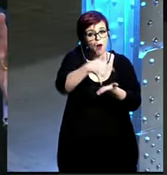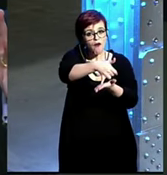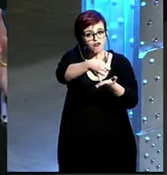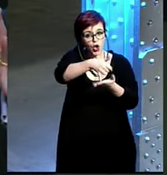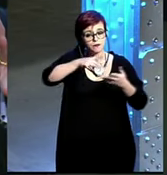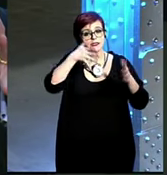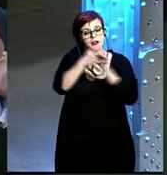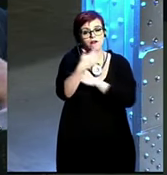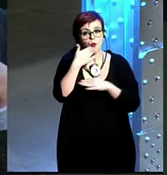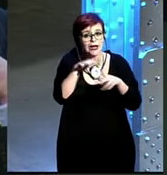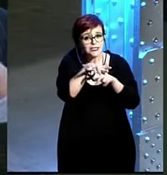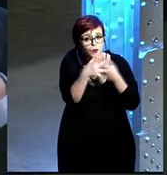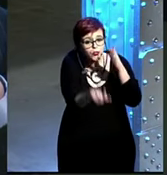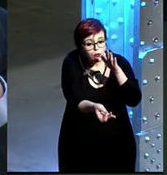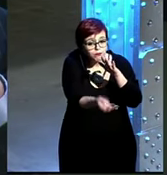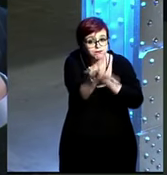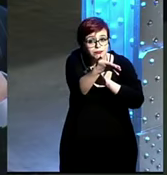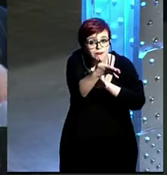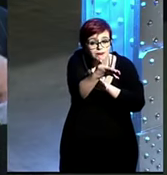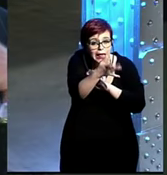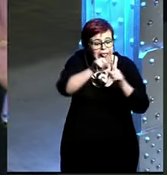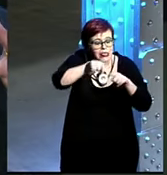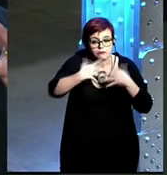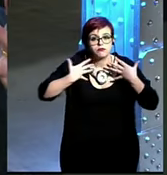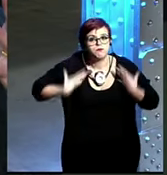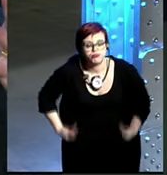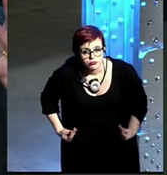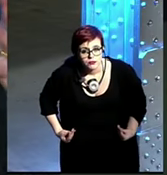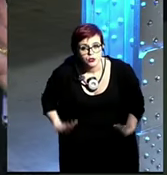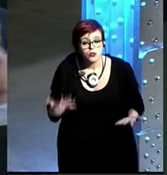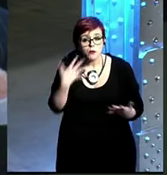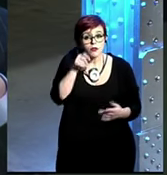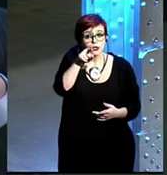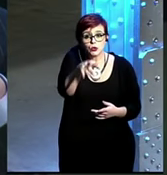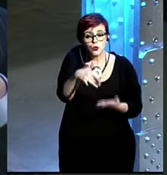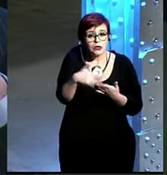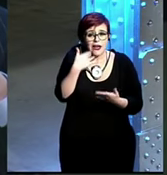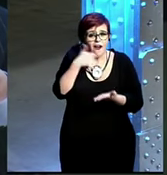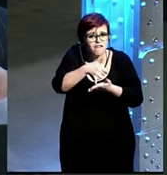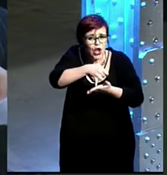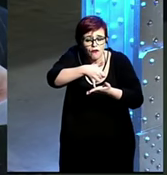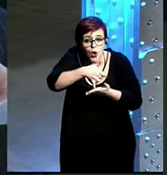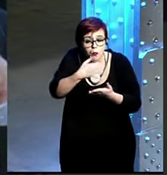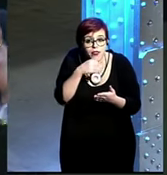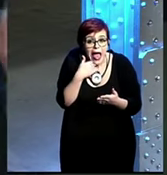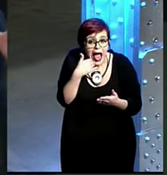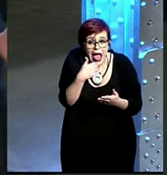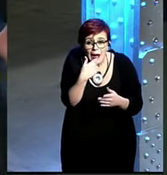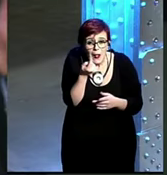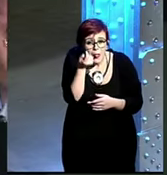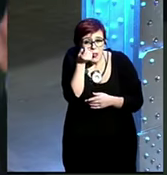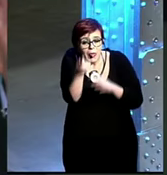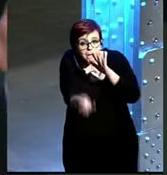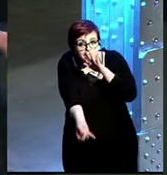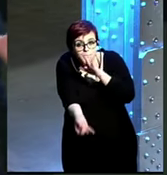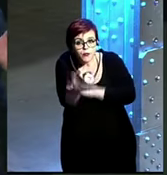circunstancia desencadenante. Y si eres muy, muy vulnerable, y quizá necesitas un pequeño desencadenante, y si eres menos vulnerable, necesitas un